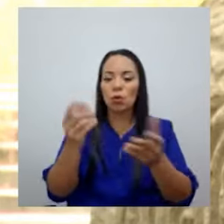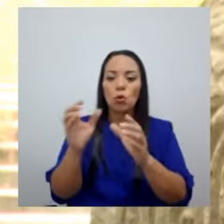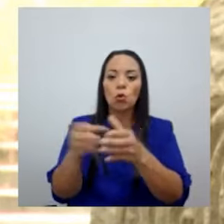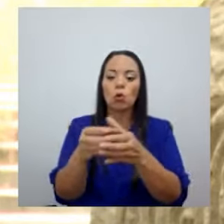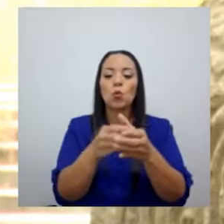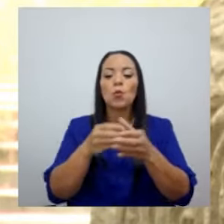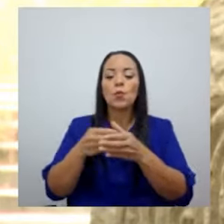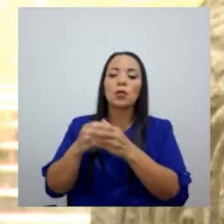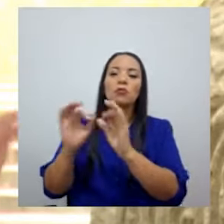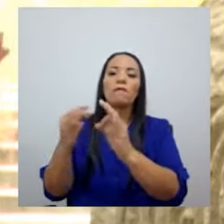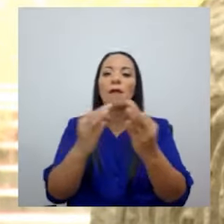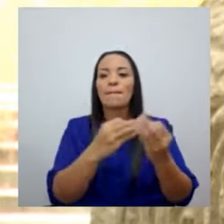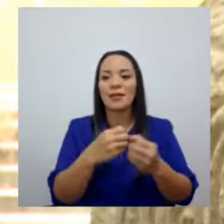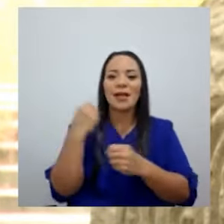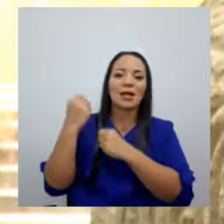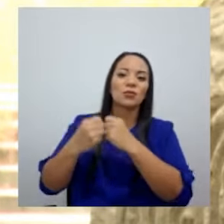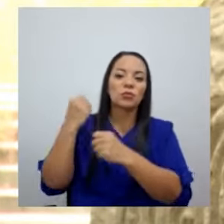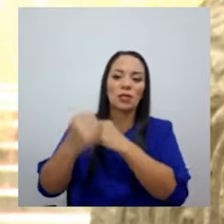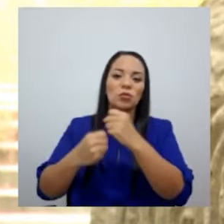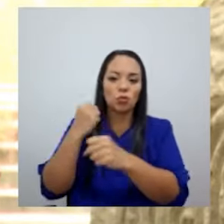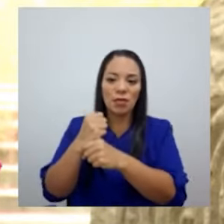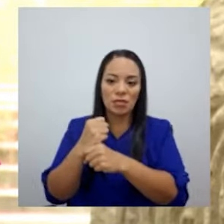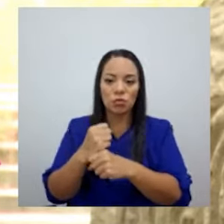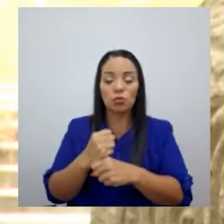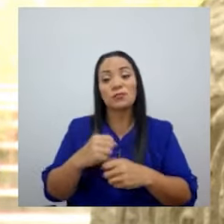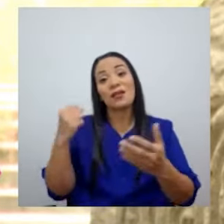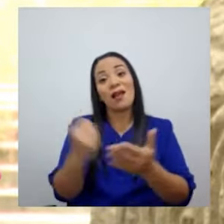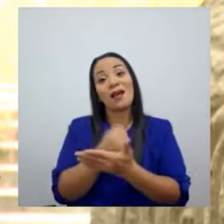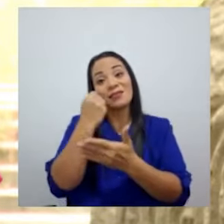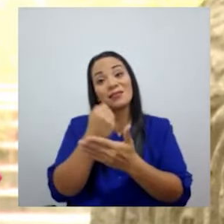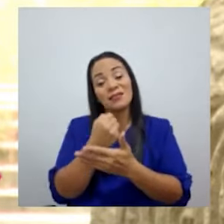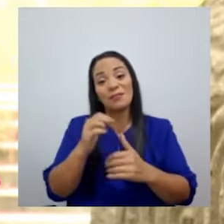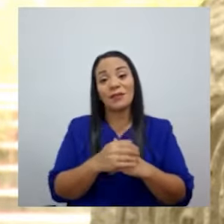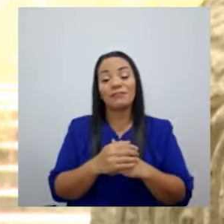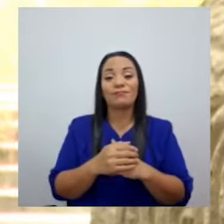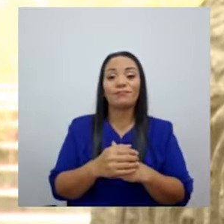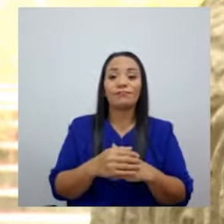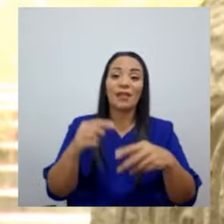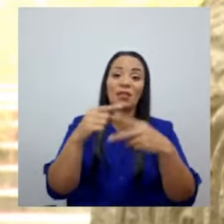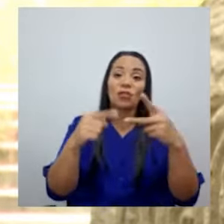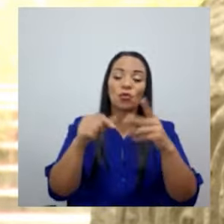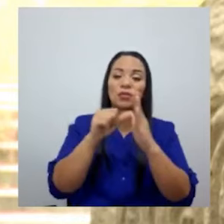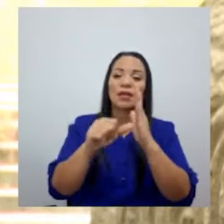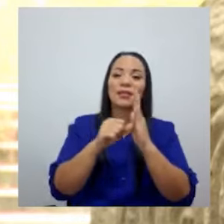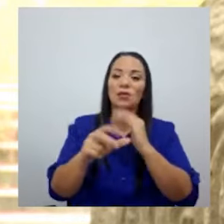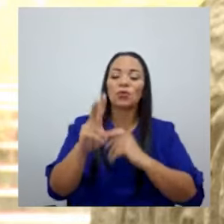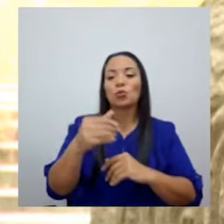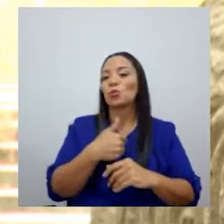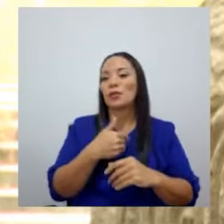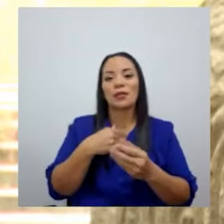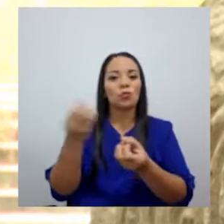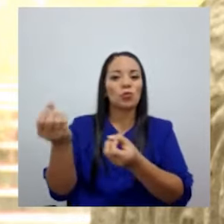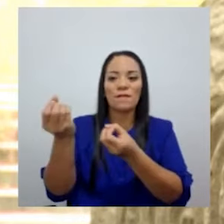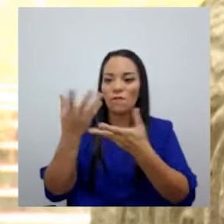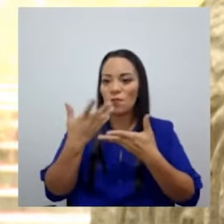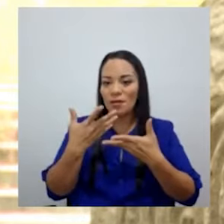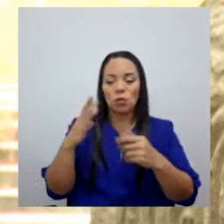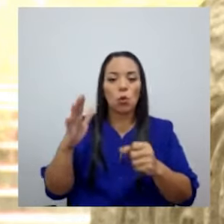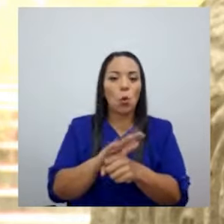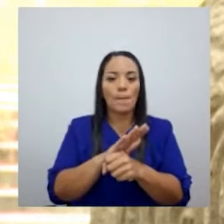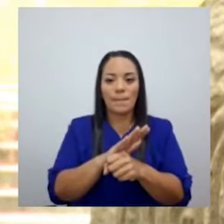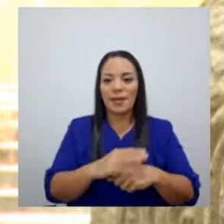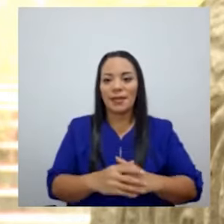de familias por décadas. Qué lástima que sobre ese par de artículos no tenemos la información